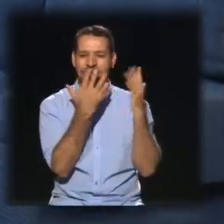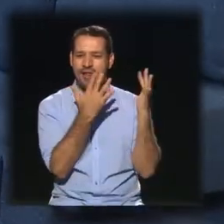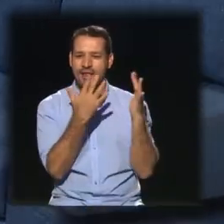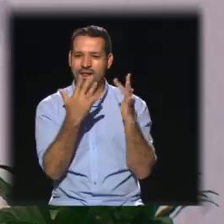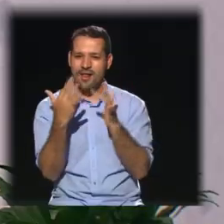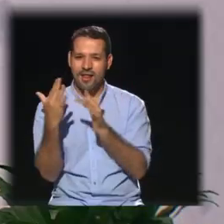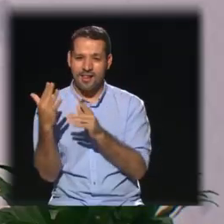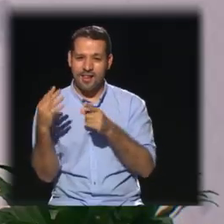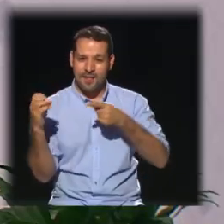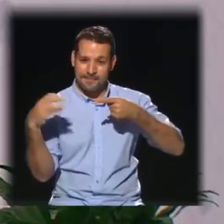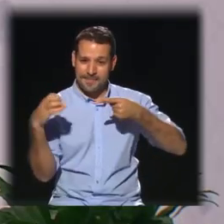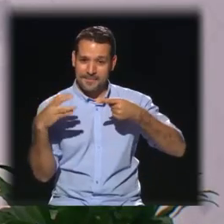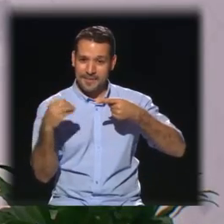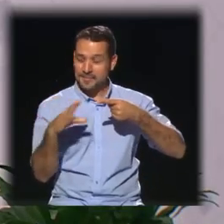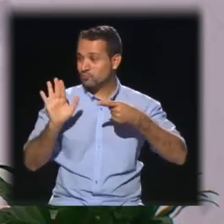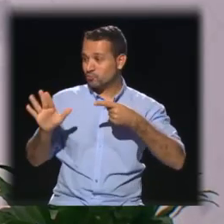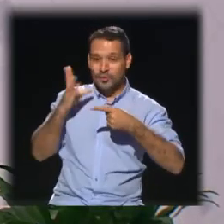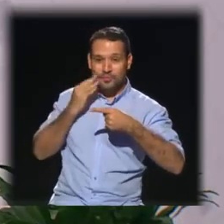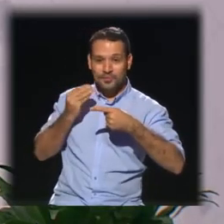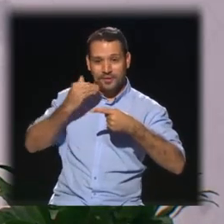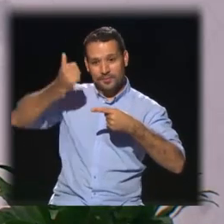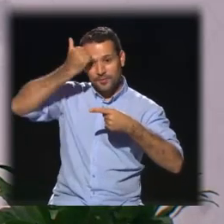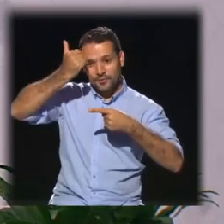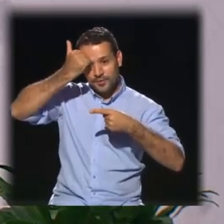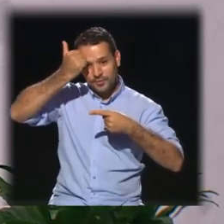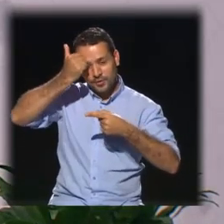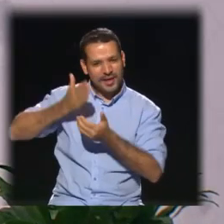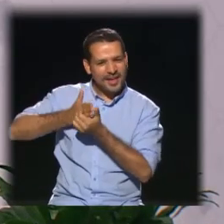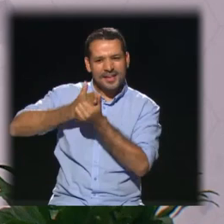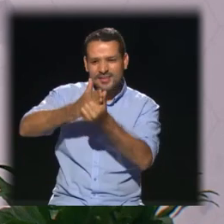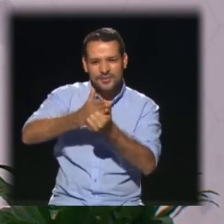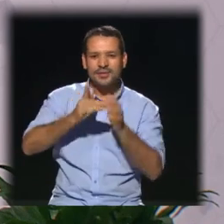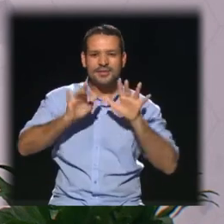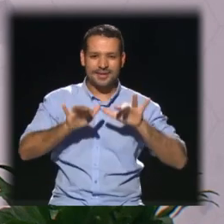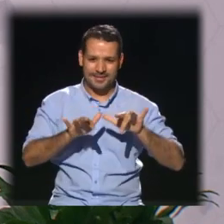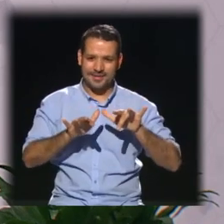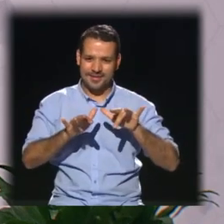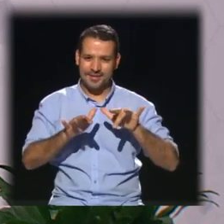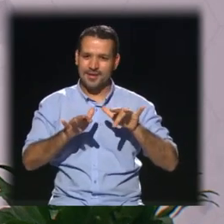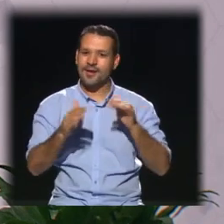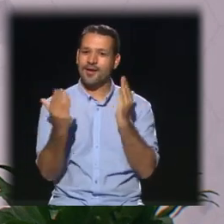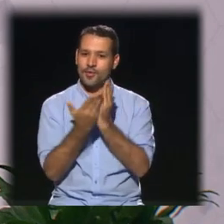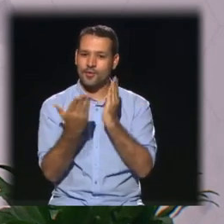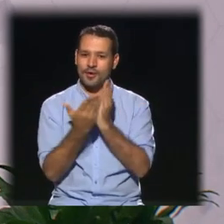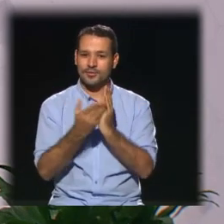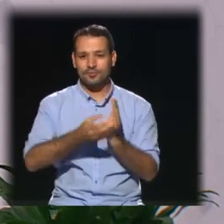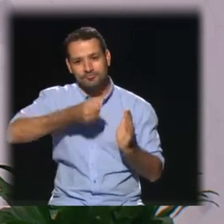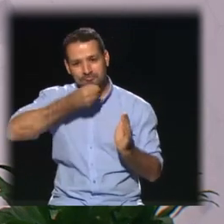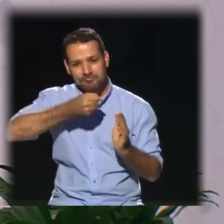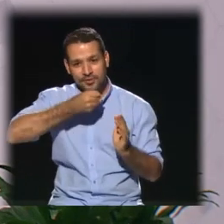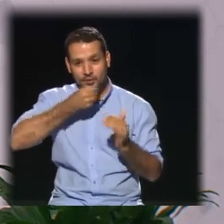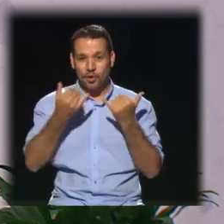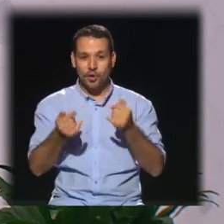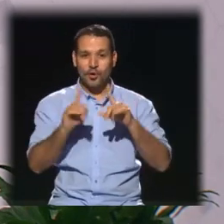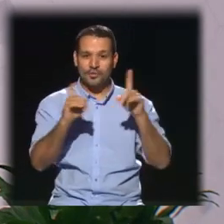siempre nos lo preparan unos expertos. Siempre está un docente, un asesor de la Secretaría de Educación y un comunicador periodista que nos prepara. Hoy vamos a tratar